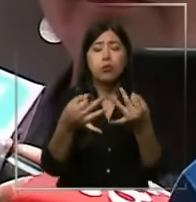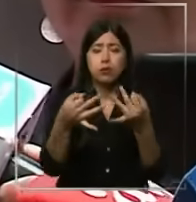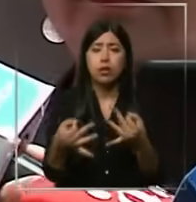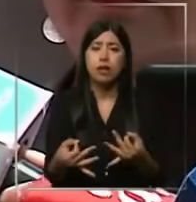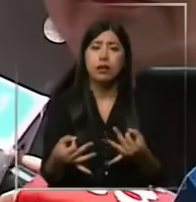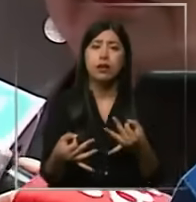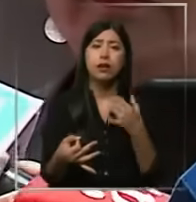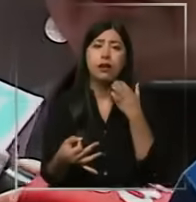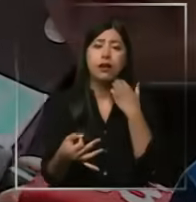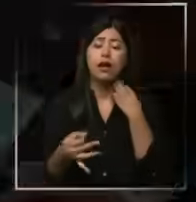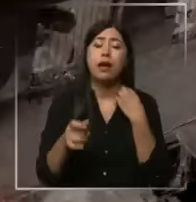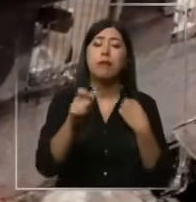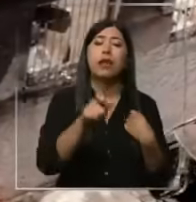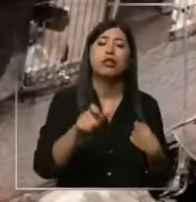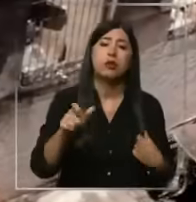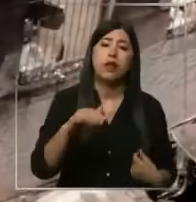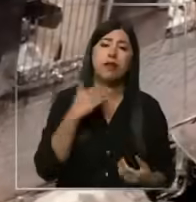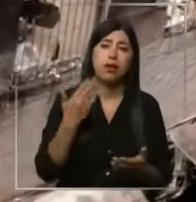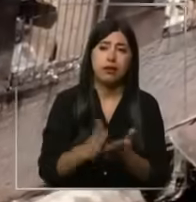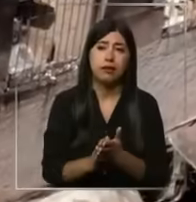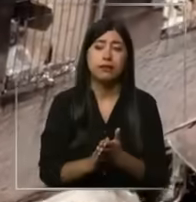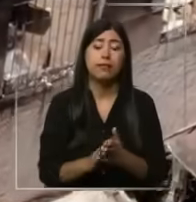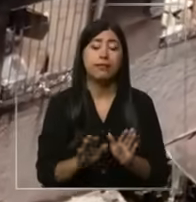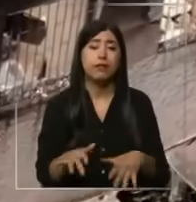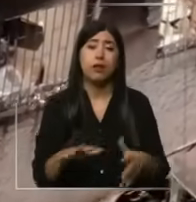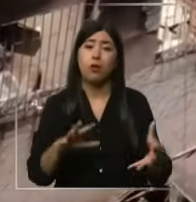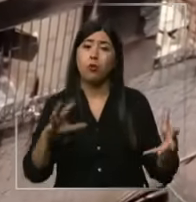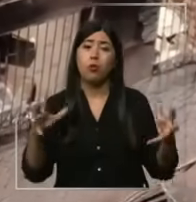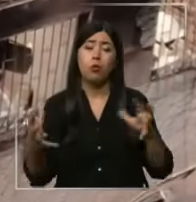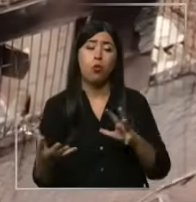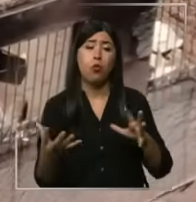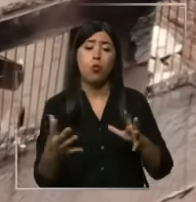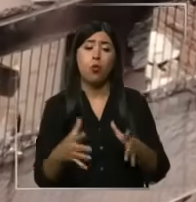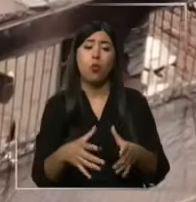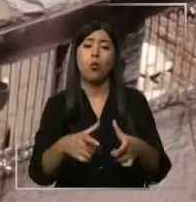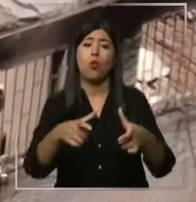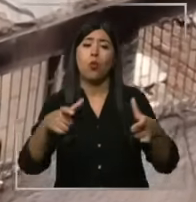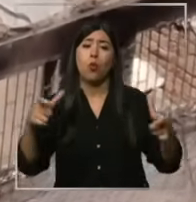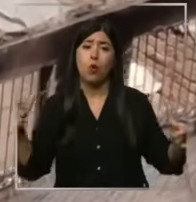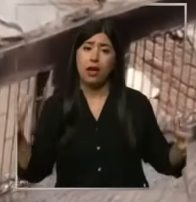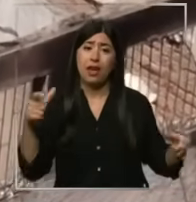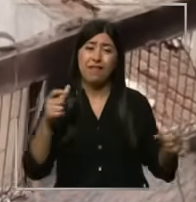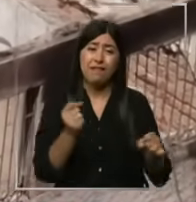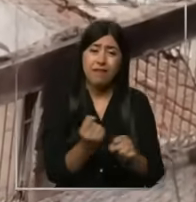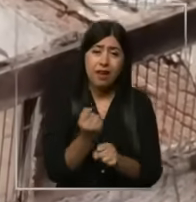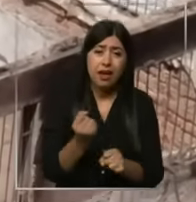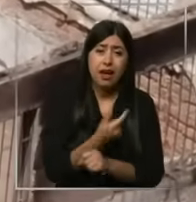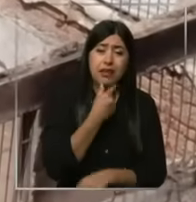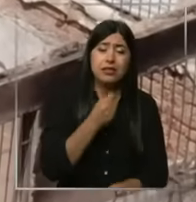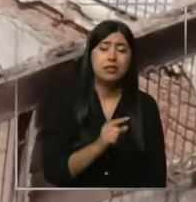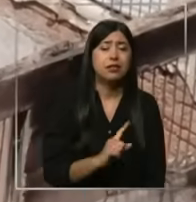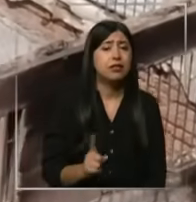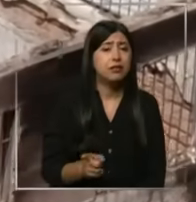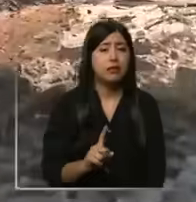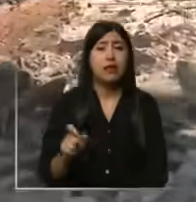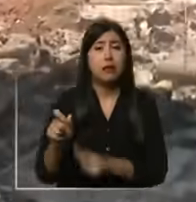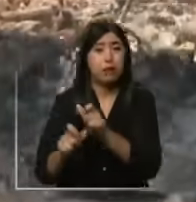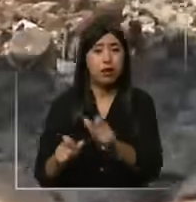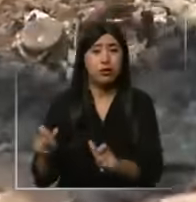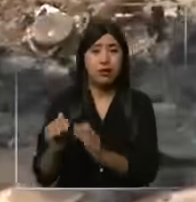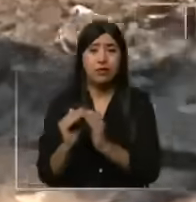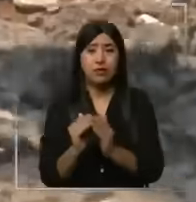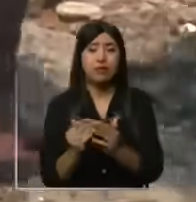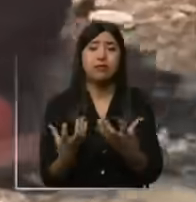de los fallecidos. Y por la magnitud de la tragedia no ha sido una tarea fácil. Incluso los propios vecinos han tenido que